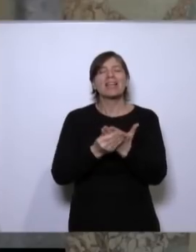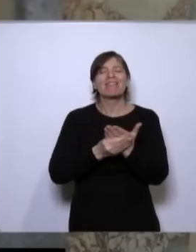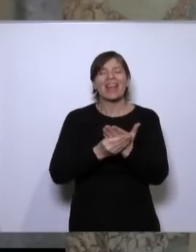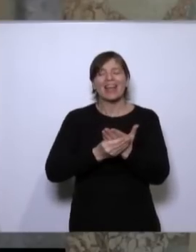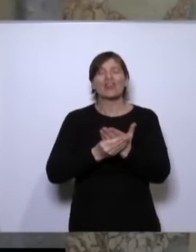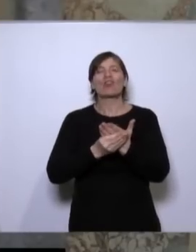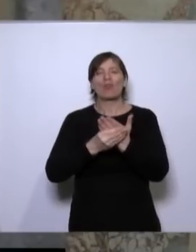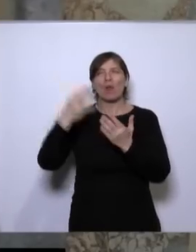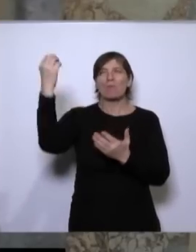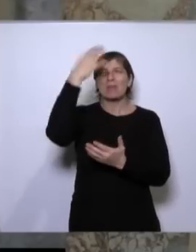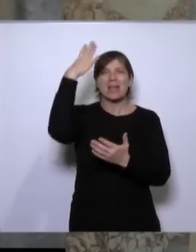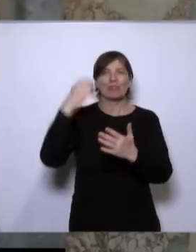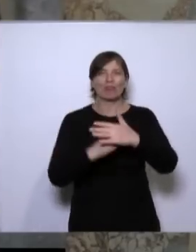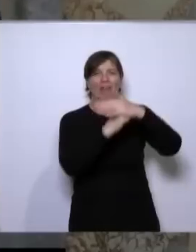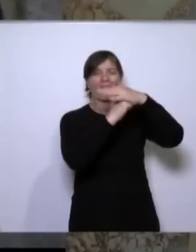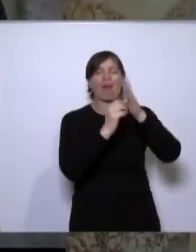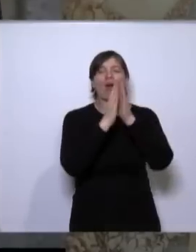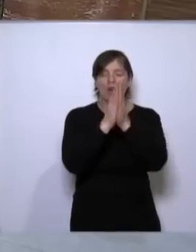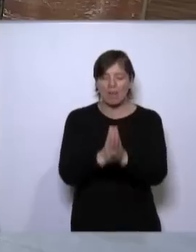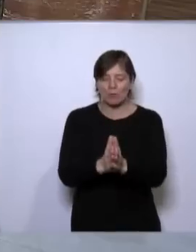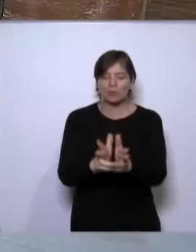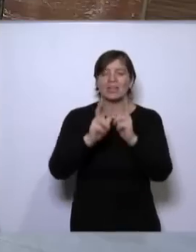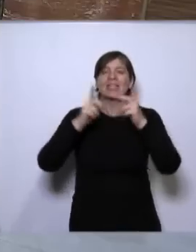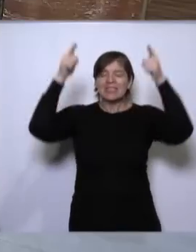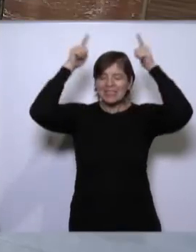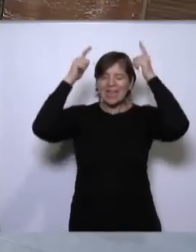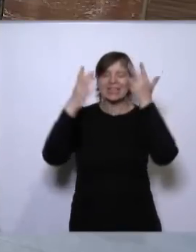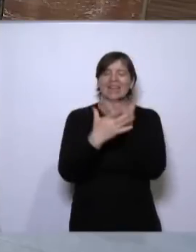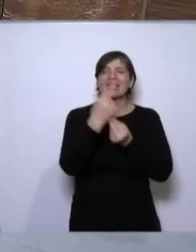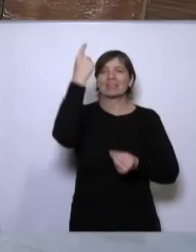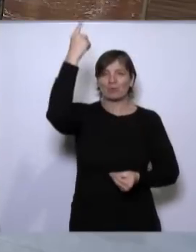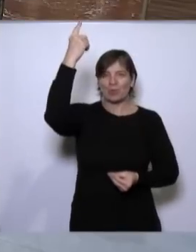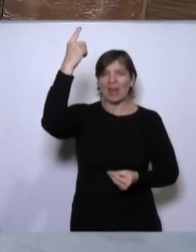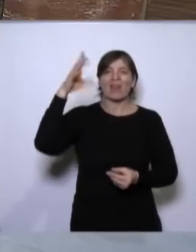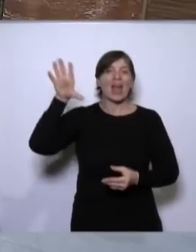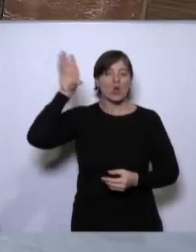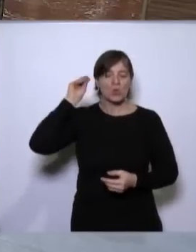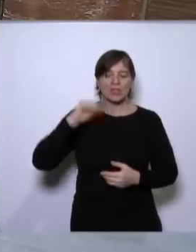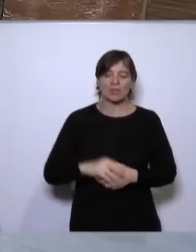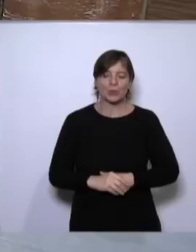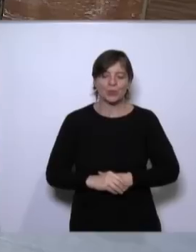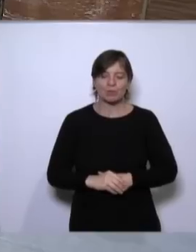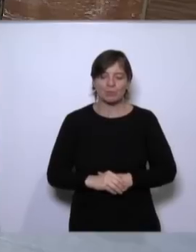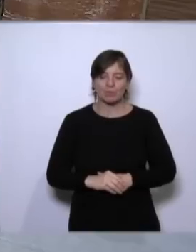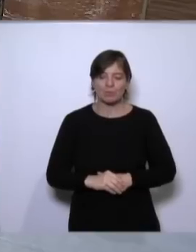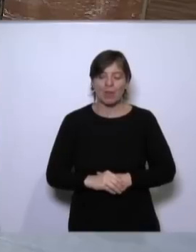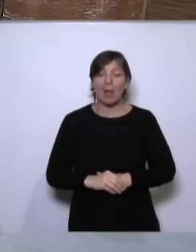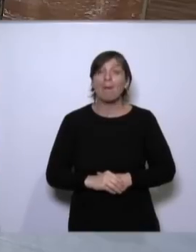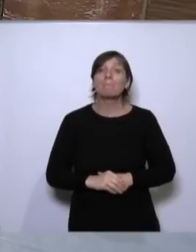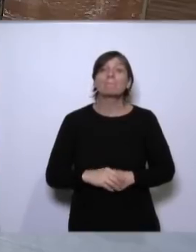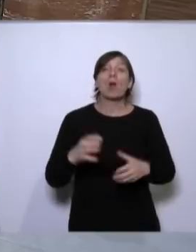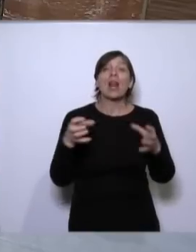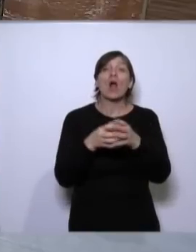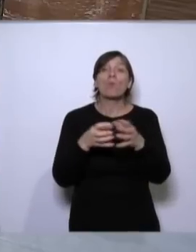ilumine y sostenga. Oremos. Trinidad Santa, escúchanos. Por